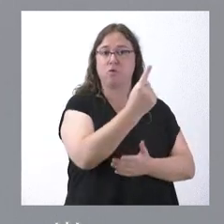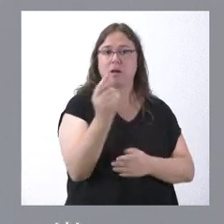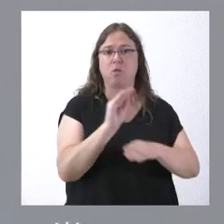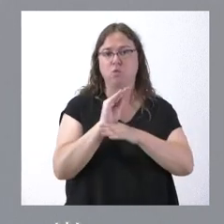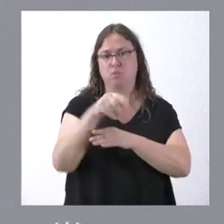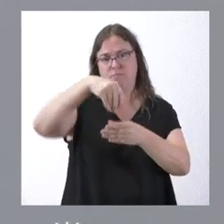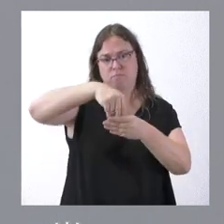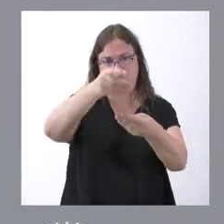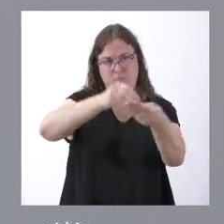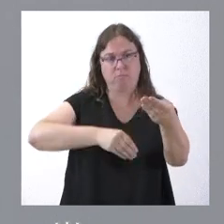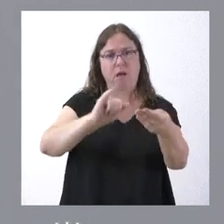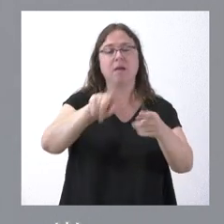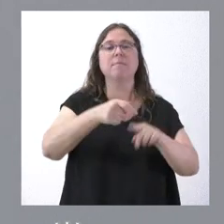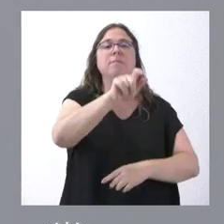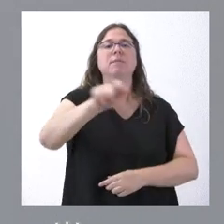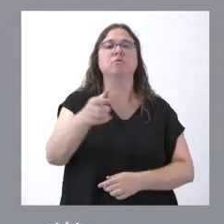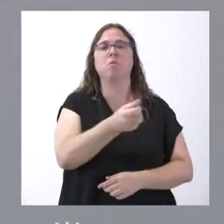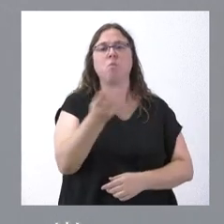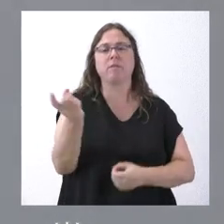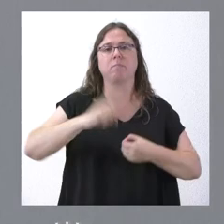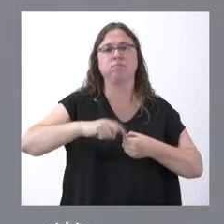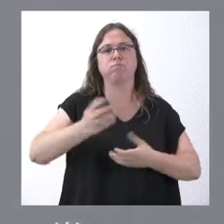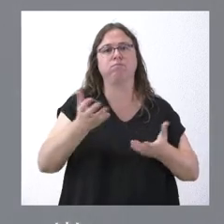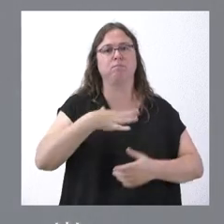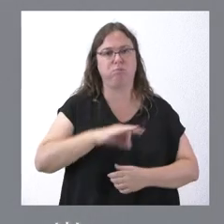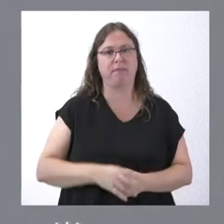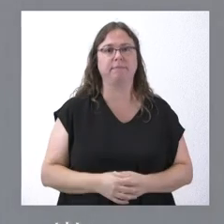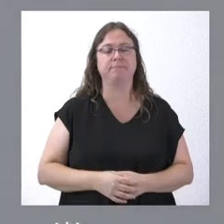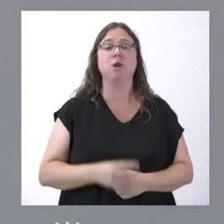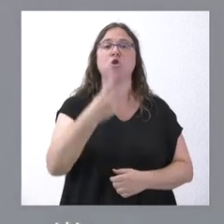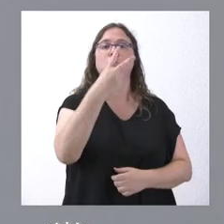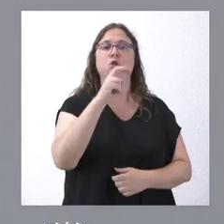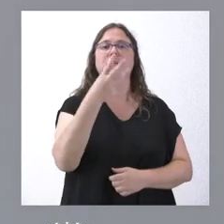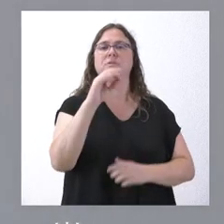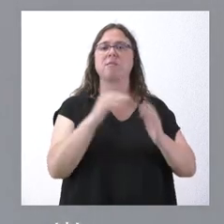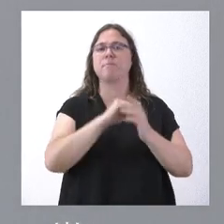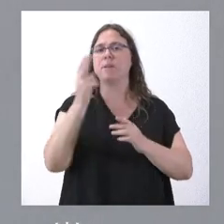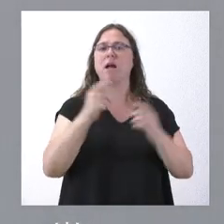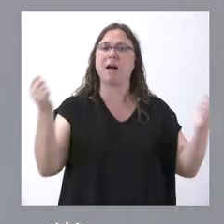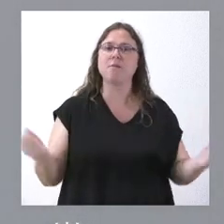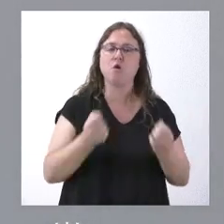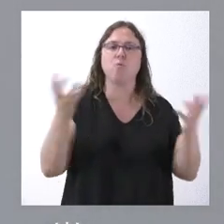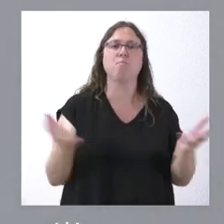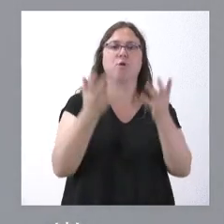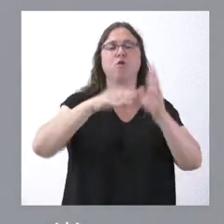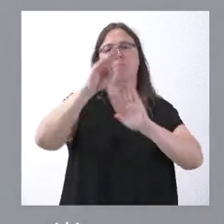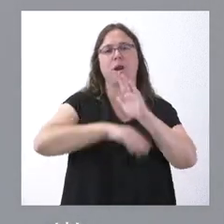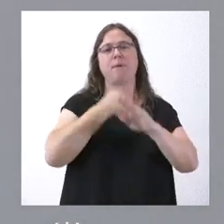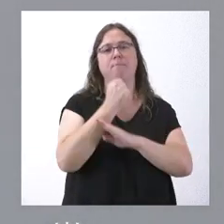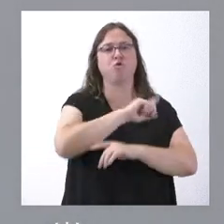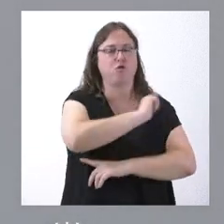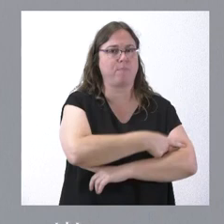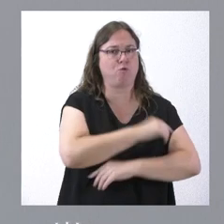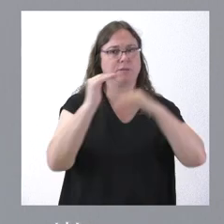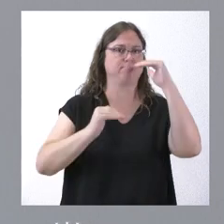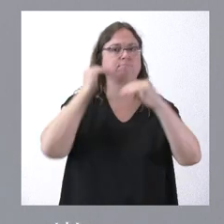subvenciones, así como las personas que se pueden beneficiar de las mismas. 270.000 euros actividades de promoción, programas de apoyo al deporte de alto nivel